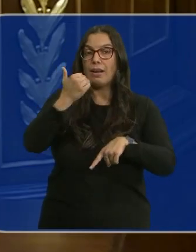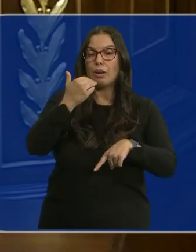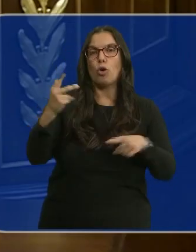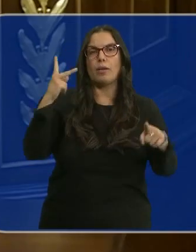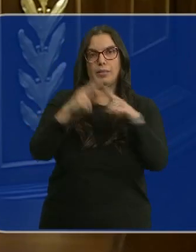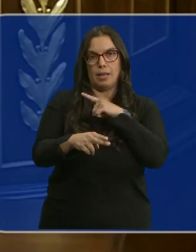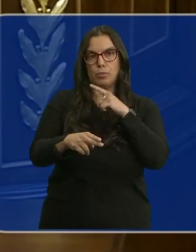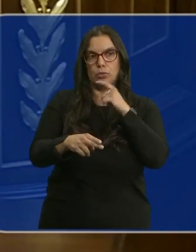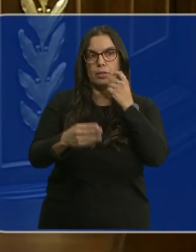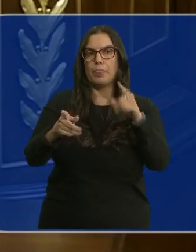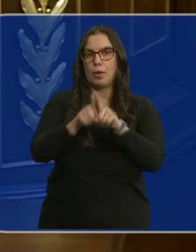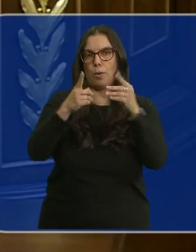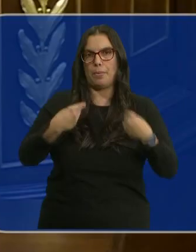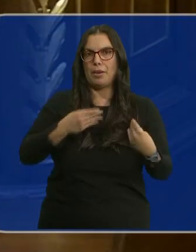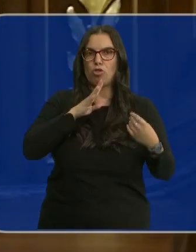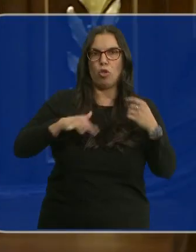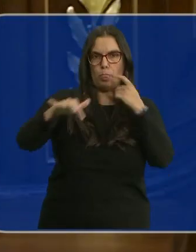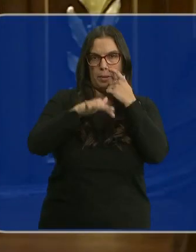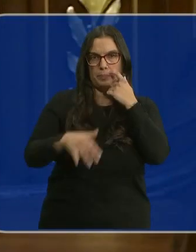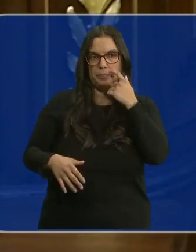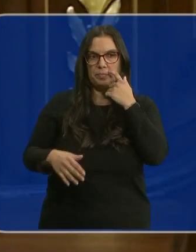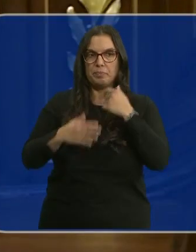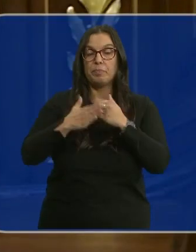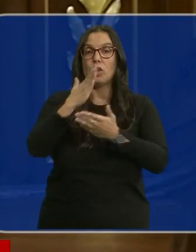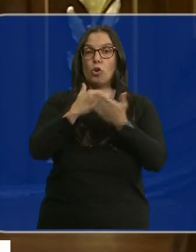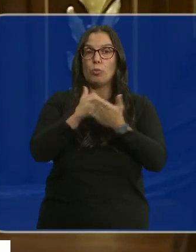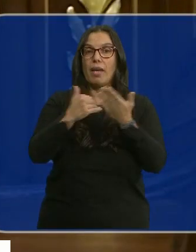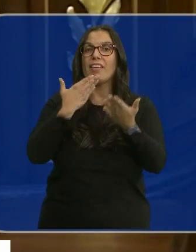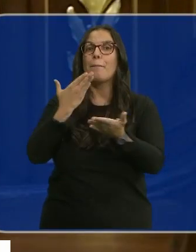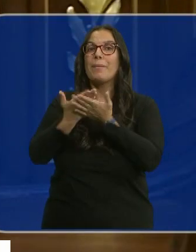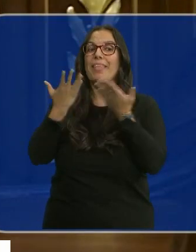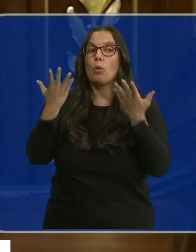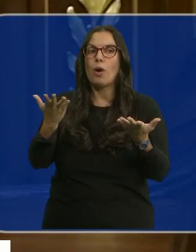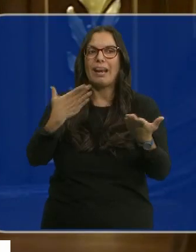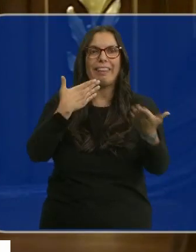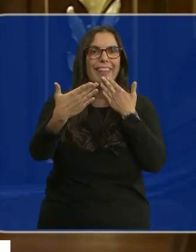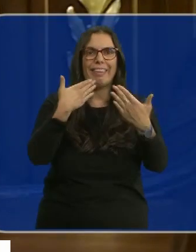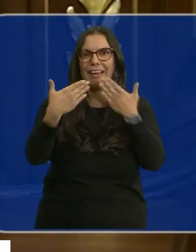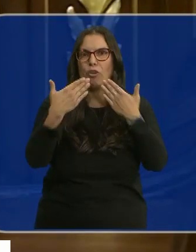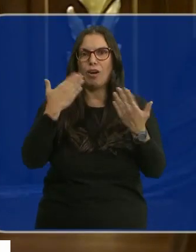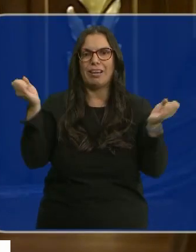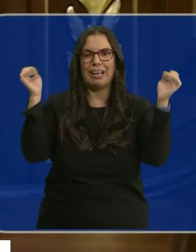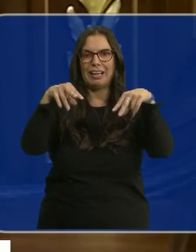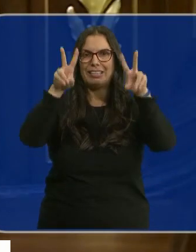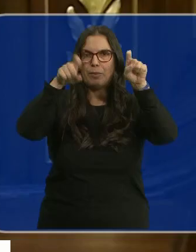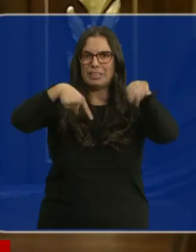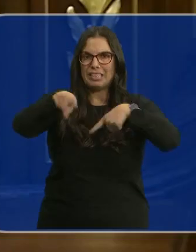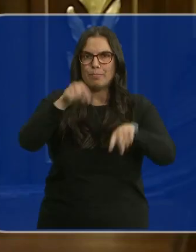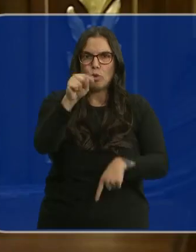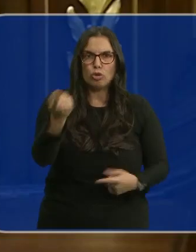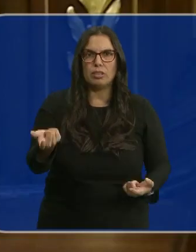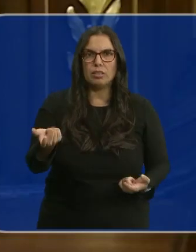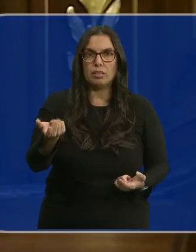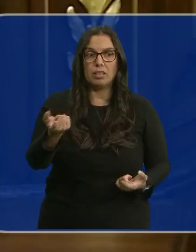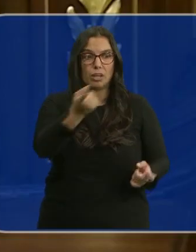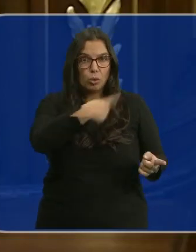la ciudadanía, viva donde viva. Las comunidades autónomas lo que le han pedido es diálogo en la Conferencia Sectorial de Transportes y